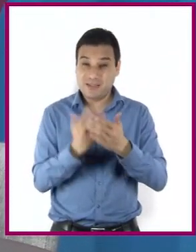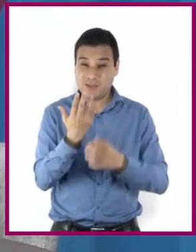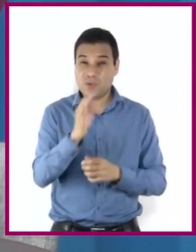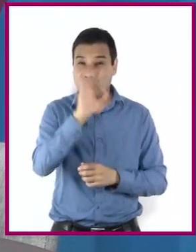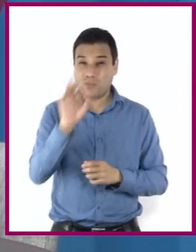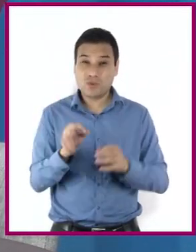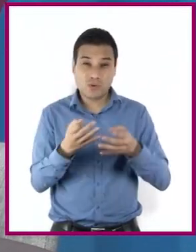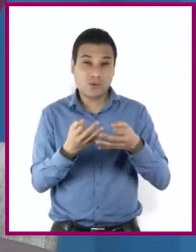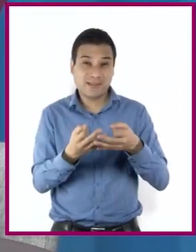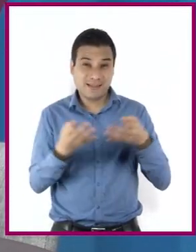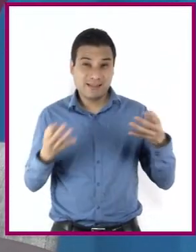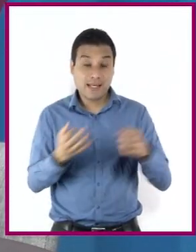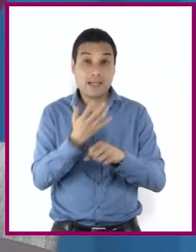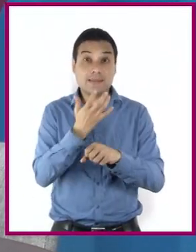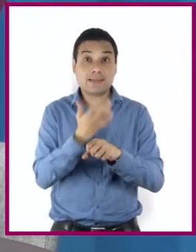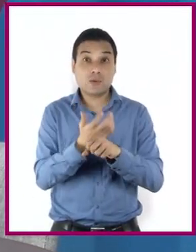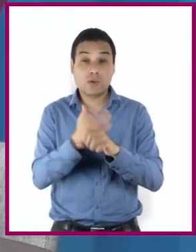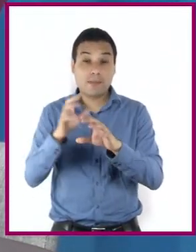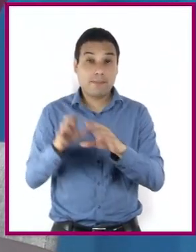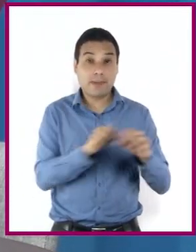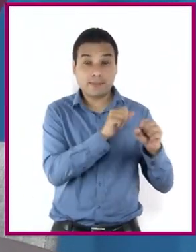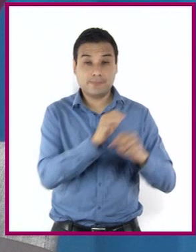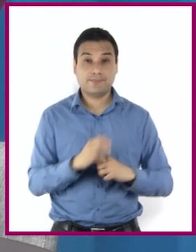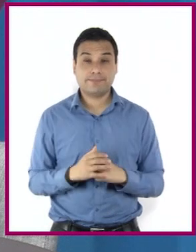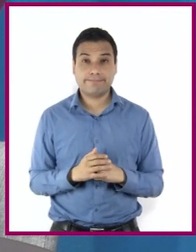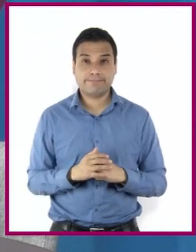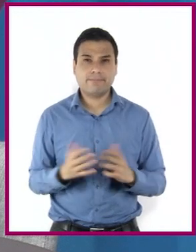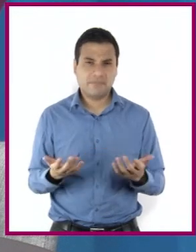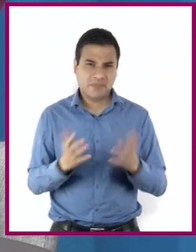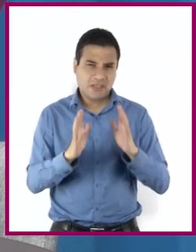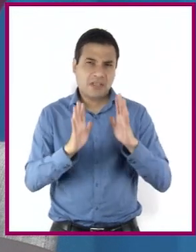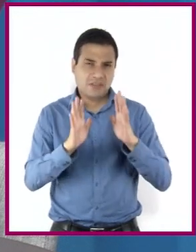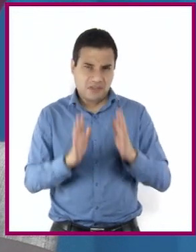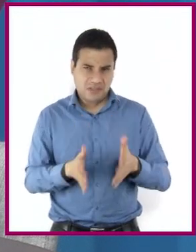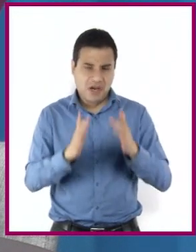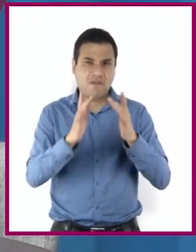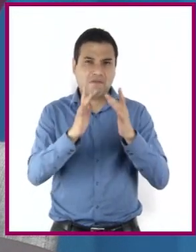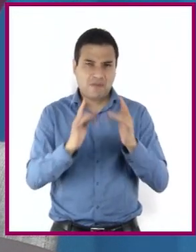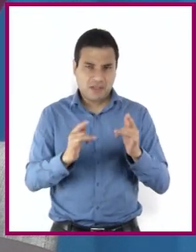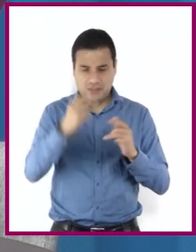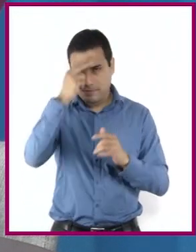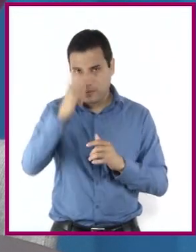logró su cometido. A pesar de haber concluido el conflicto con Francia,